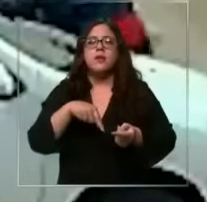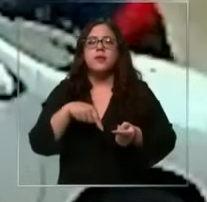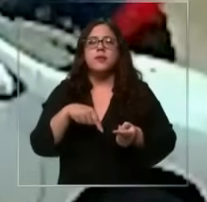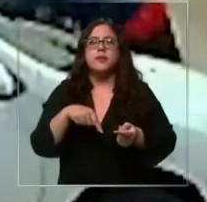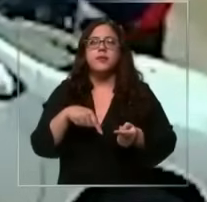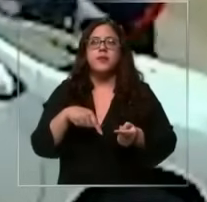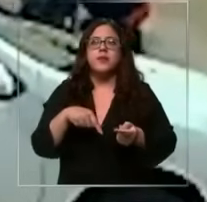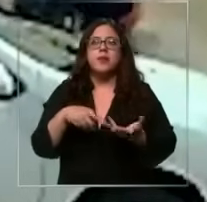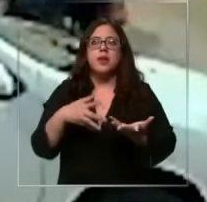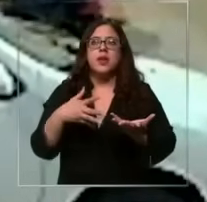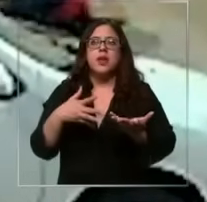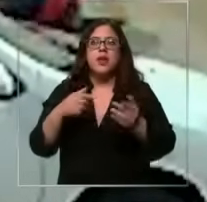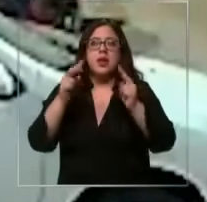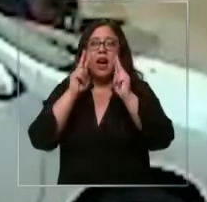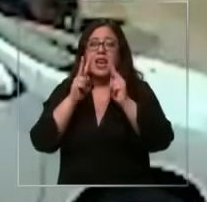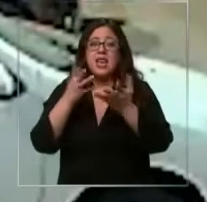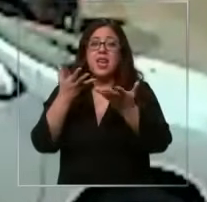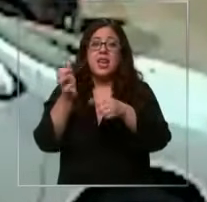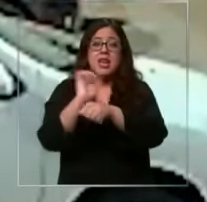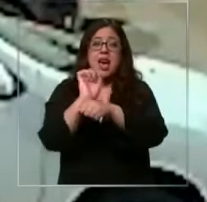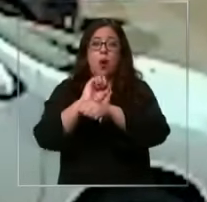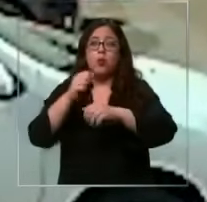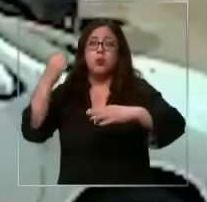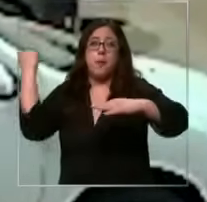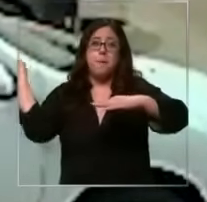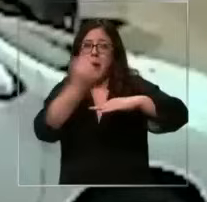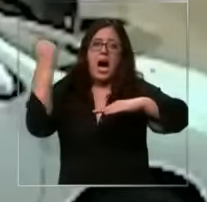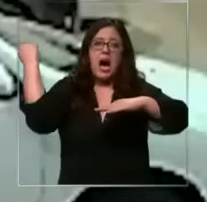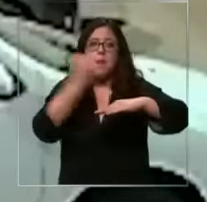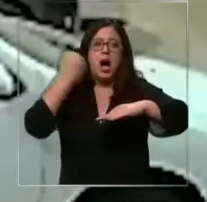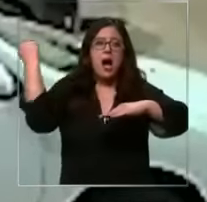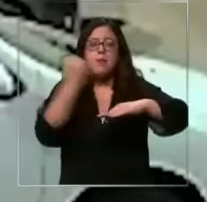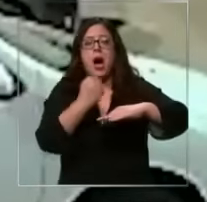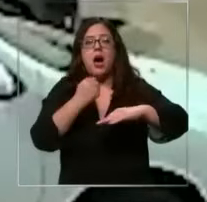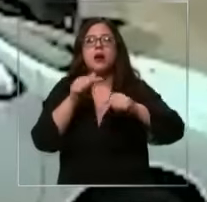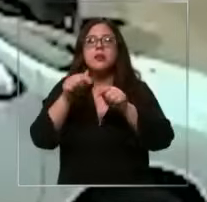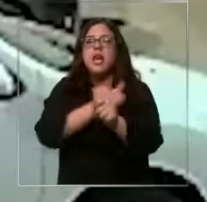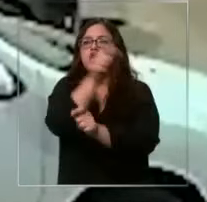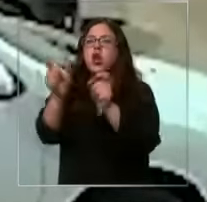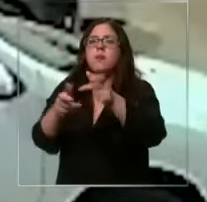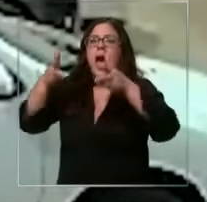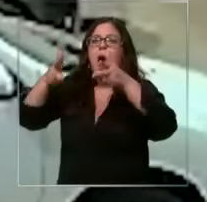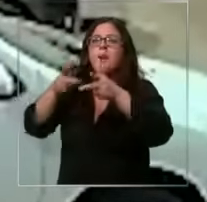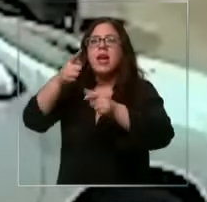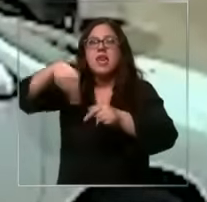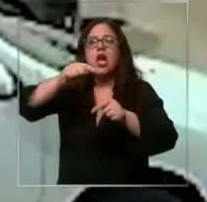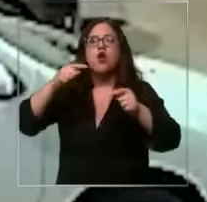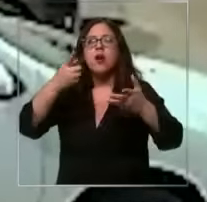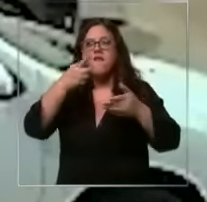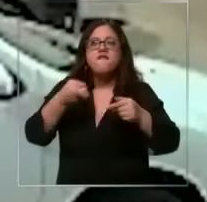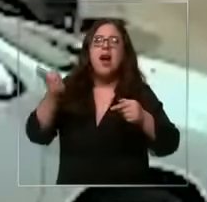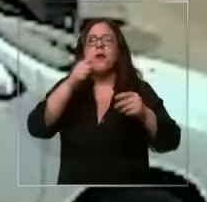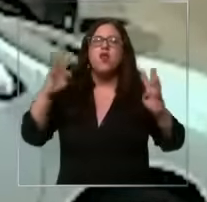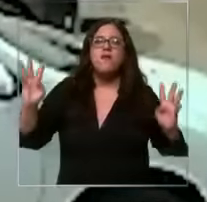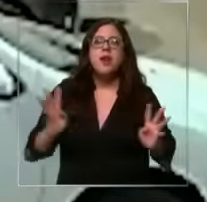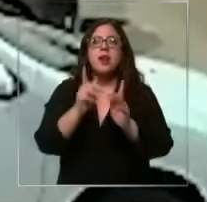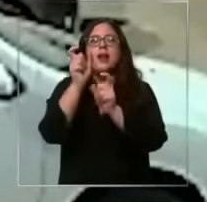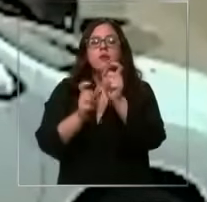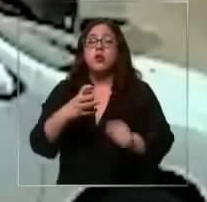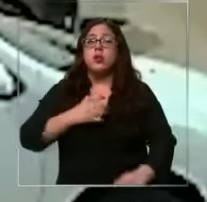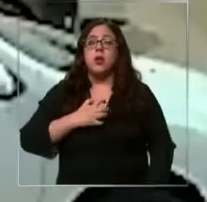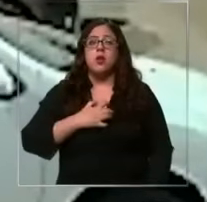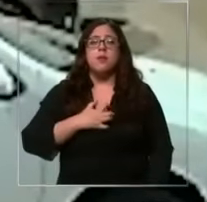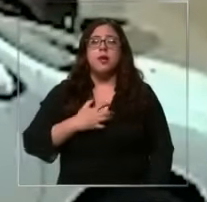a agredir, y ahí rompieron un auto, sin antes dejar a todo el mundo amenazado que iban a volver. La gente anda